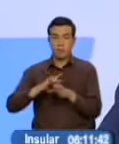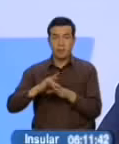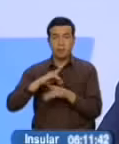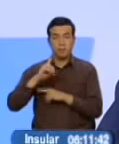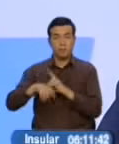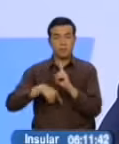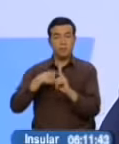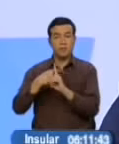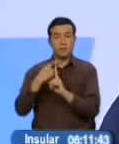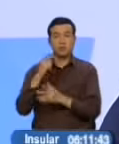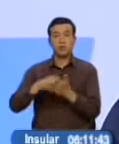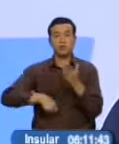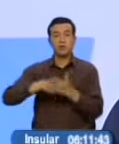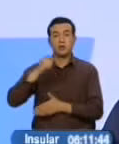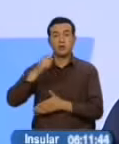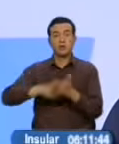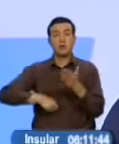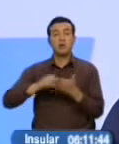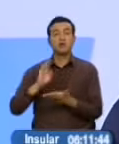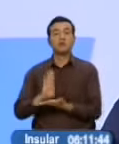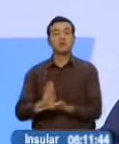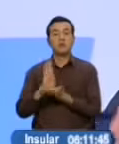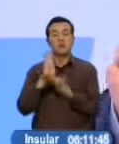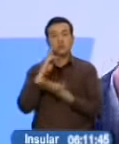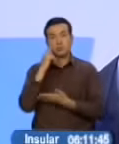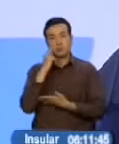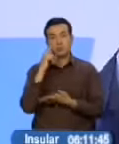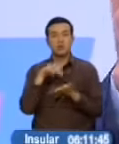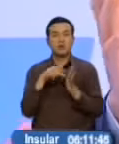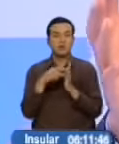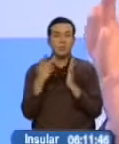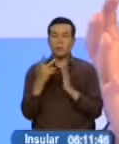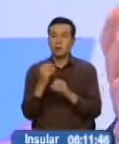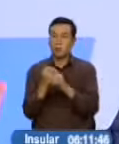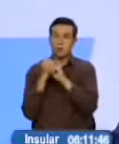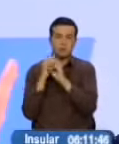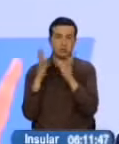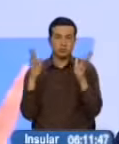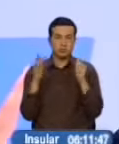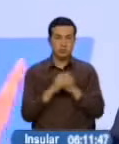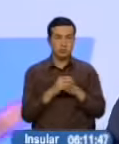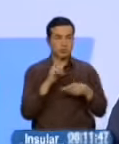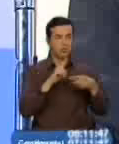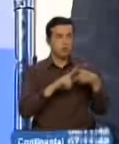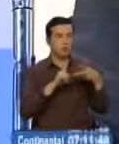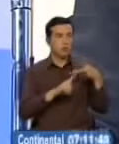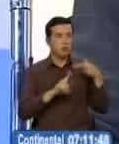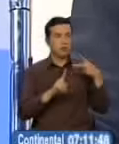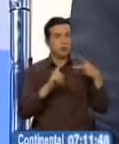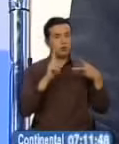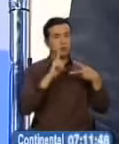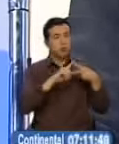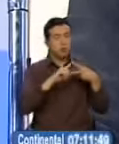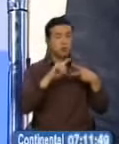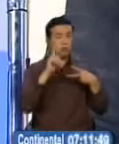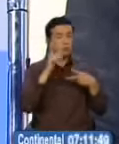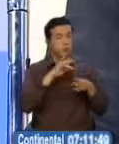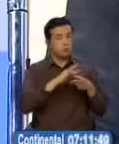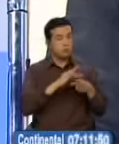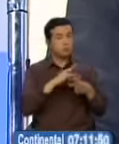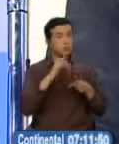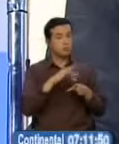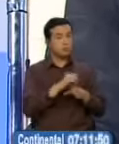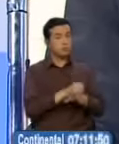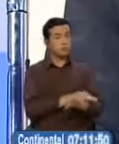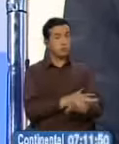además contratar seguros en función de la disponibilidad, es decir, no había tal obligatoriedad. Aquí hay dos cosas. Una es la posibilidad de riesgos. Seamos